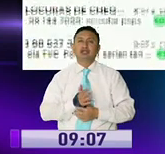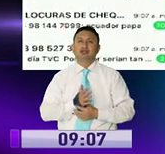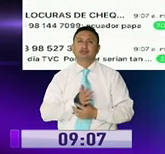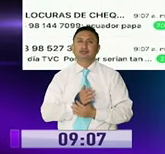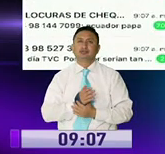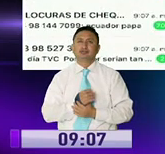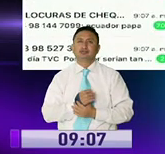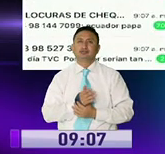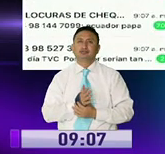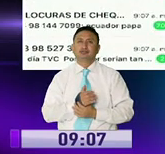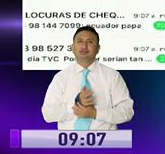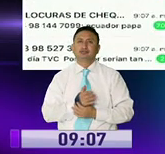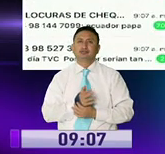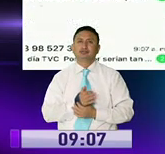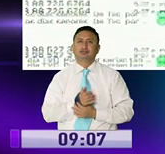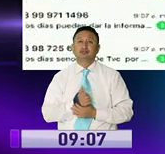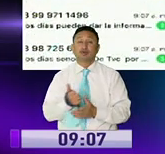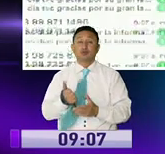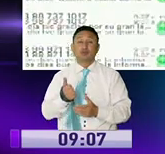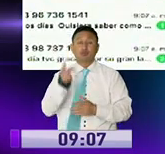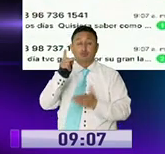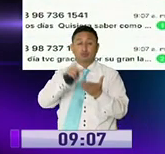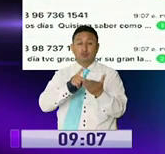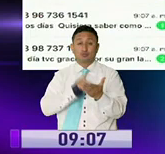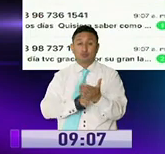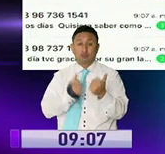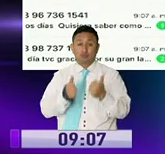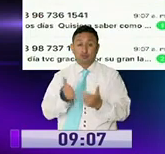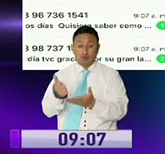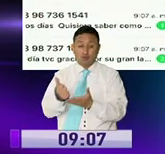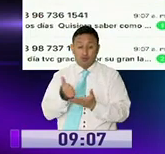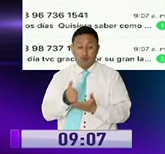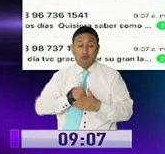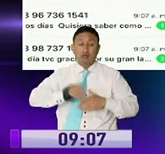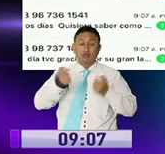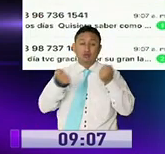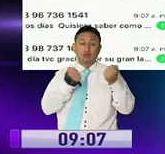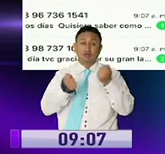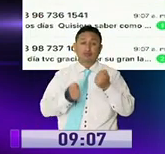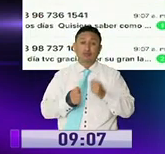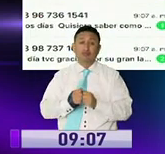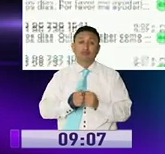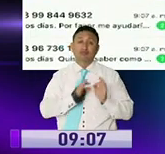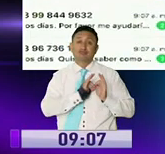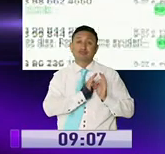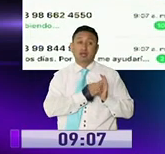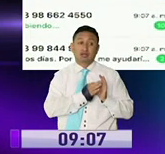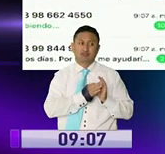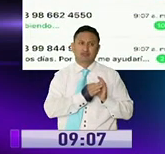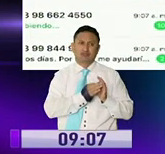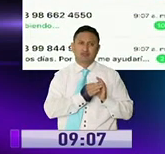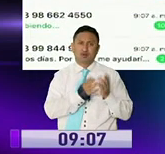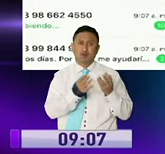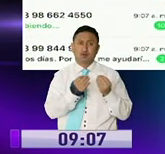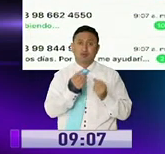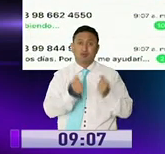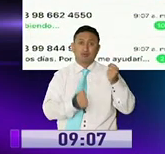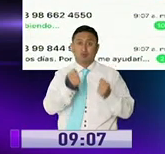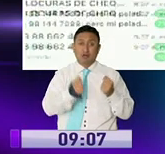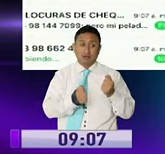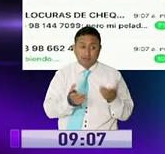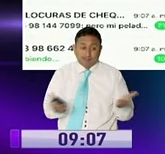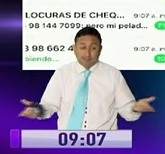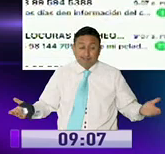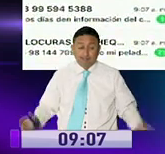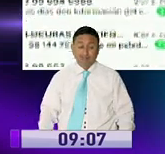No pueden salir. Buenos días, excelente programa. Por favor, ¿podría ayudarnos con mayor control en el sector de San Juan de Calderón? Full carros, que deben circular.